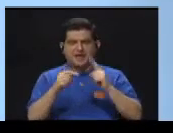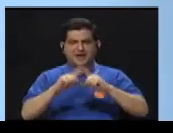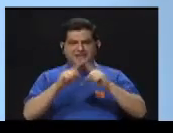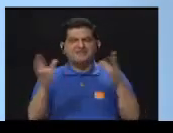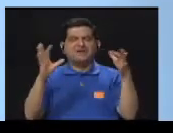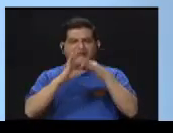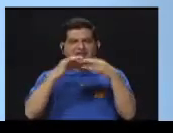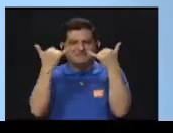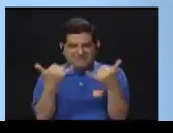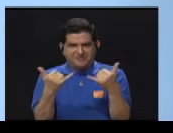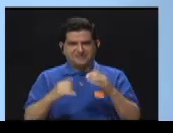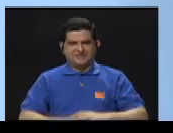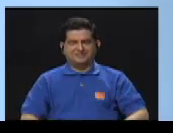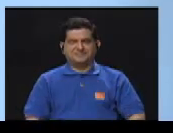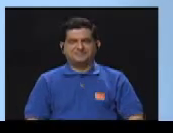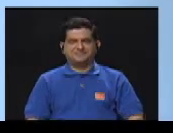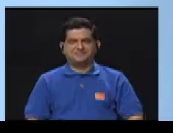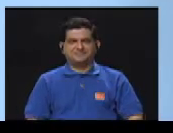vínculos. Y